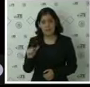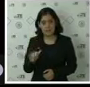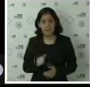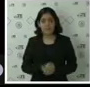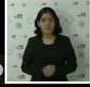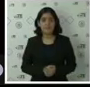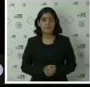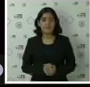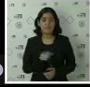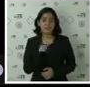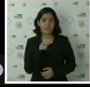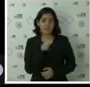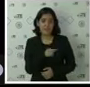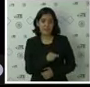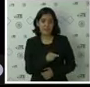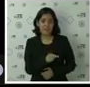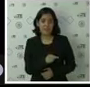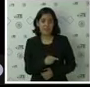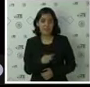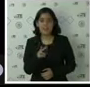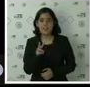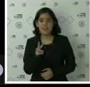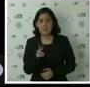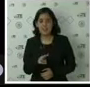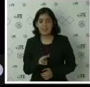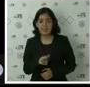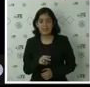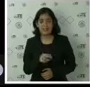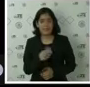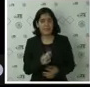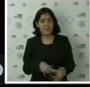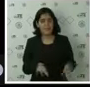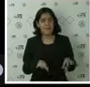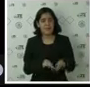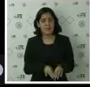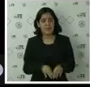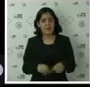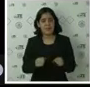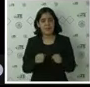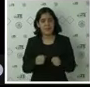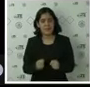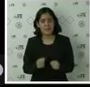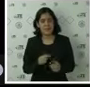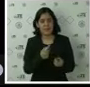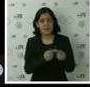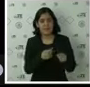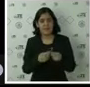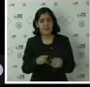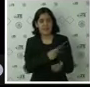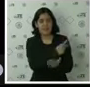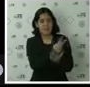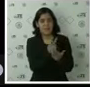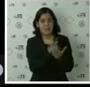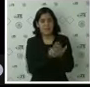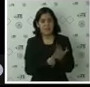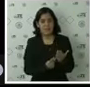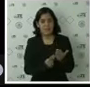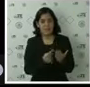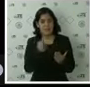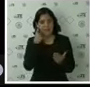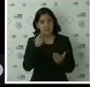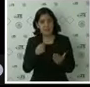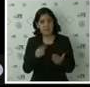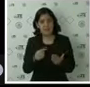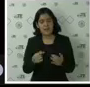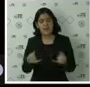ha sido y es una gran fuerza del Tribunal Electoral de la Ciudad de México y los programas que tiene de Apréndete y acompañamiento de